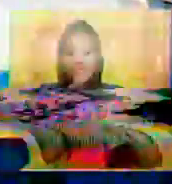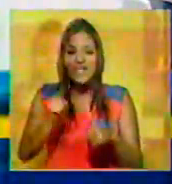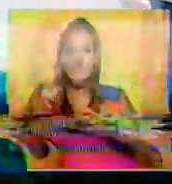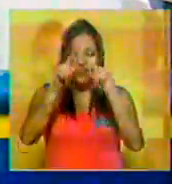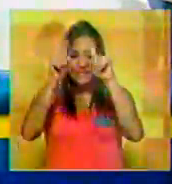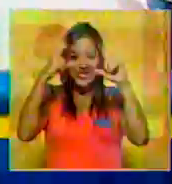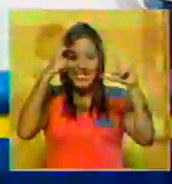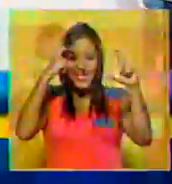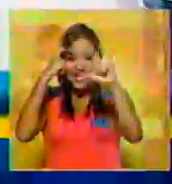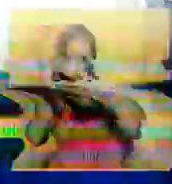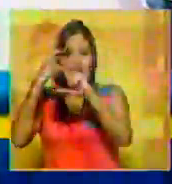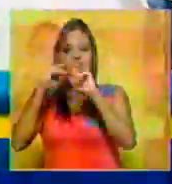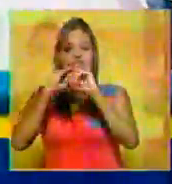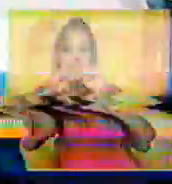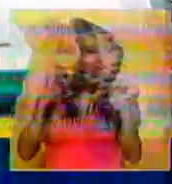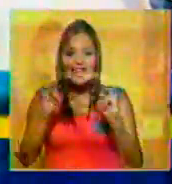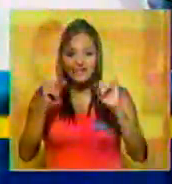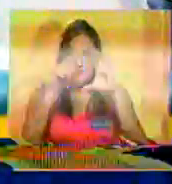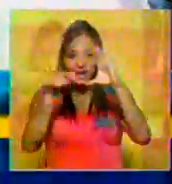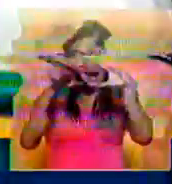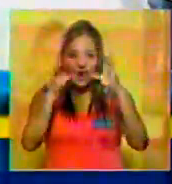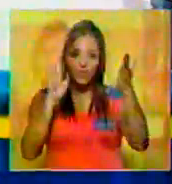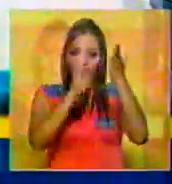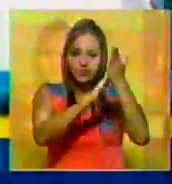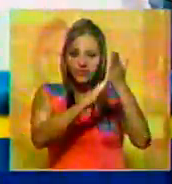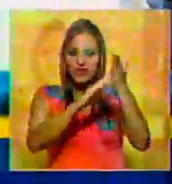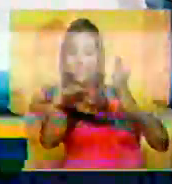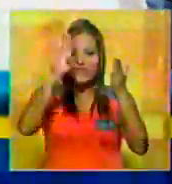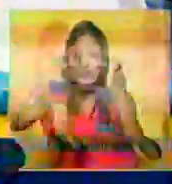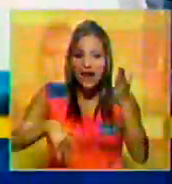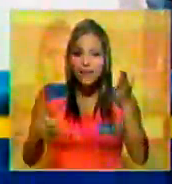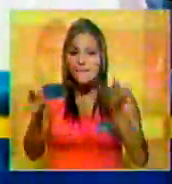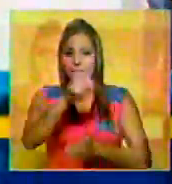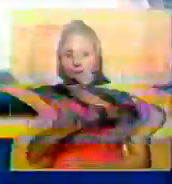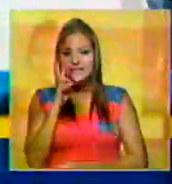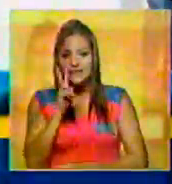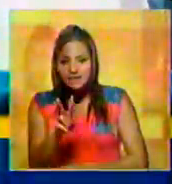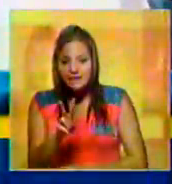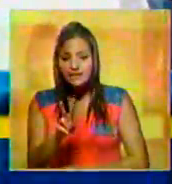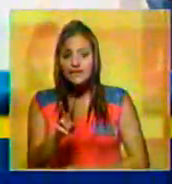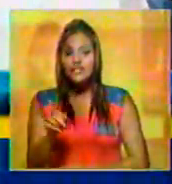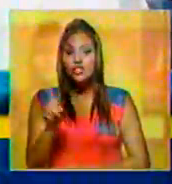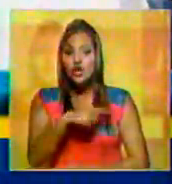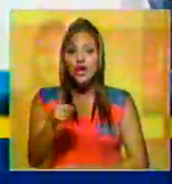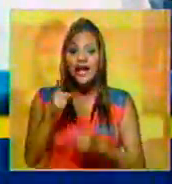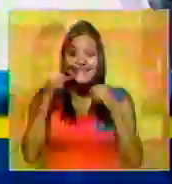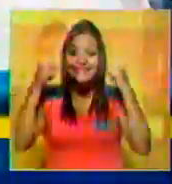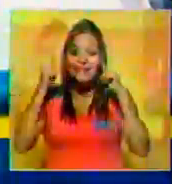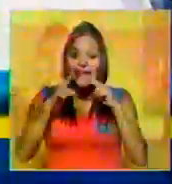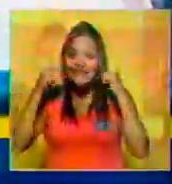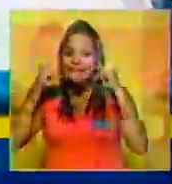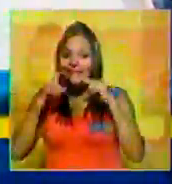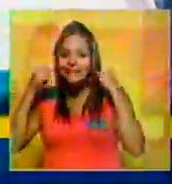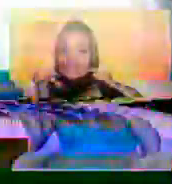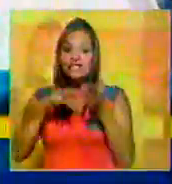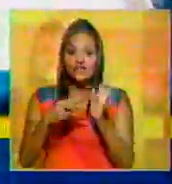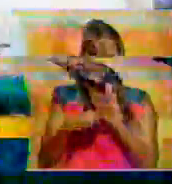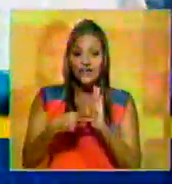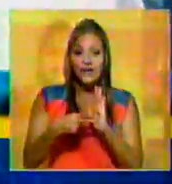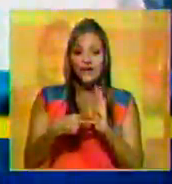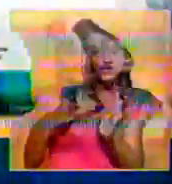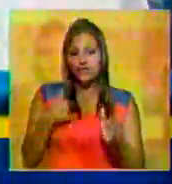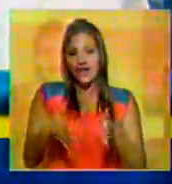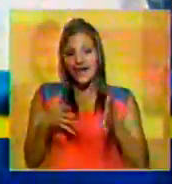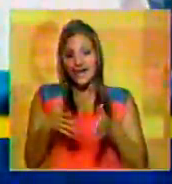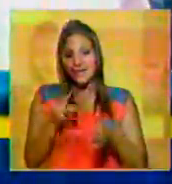calendario, y esa carita feliz al final del mes vamos a ver si hay caritas felices, significa que yo gané, es decir, que no